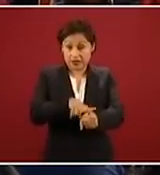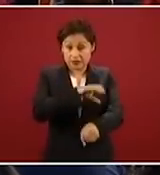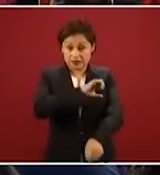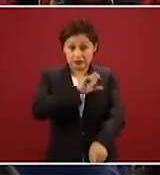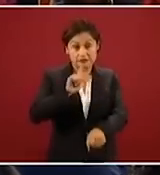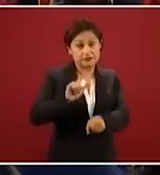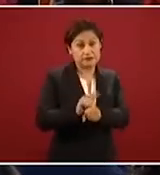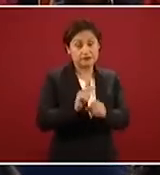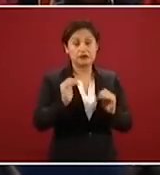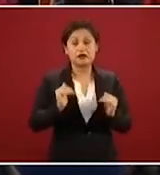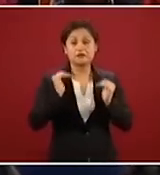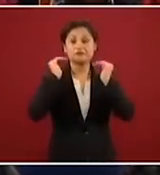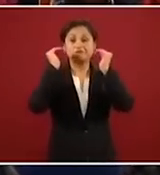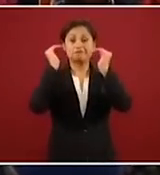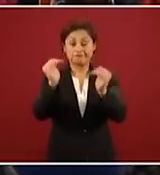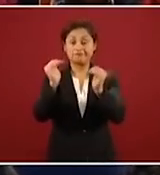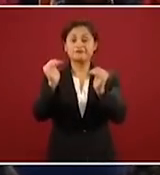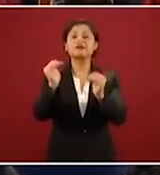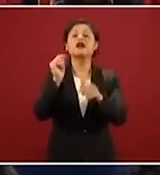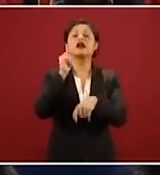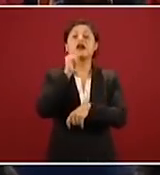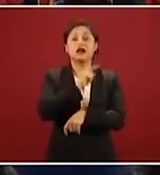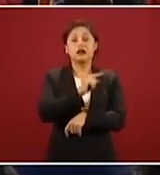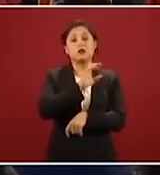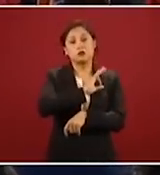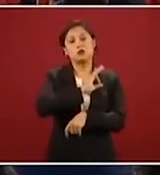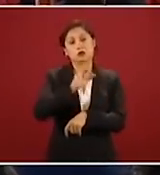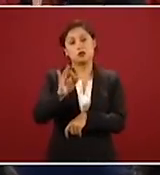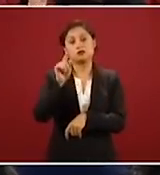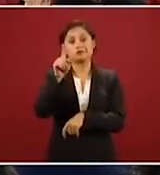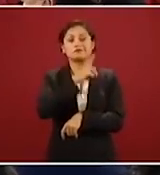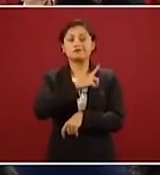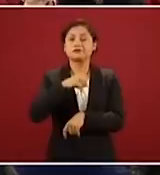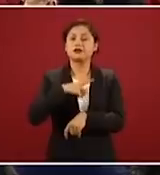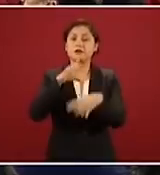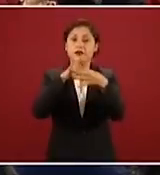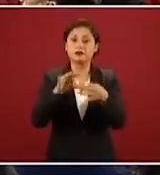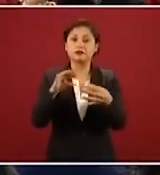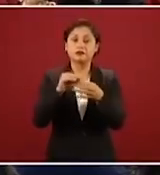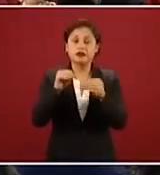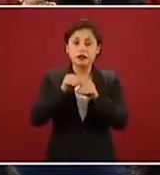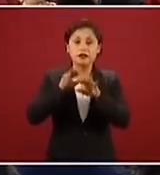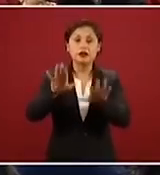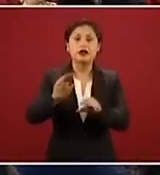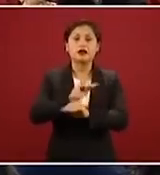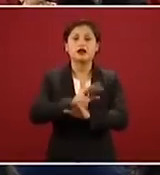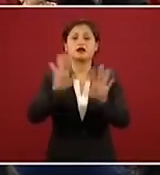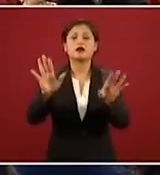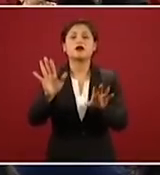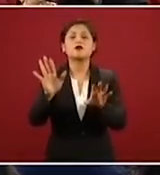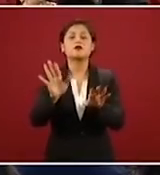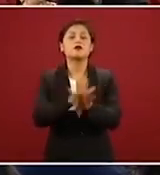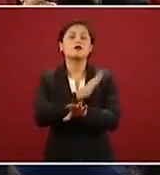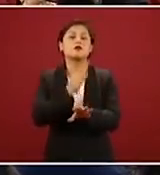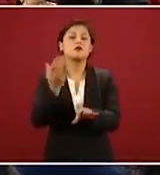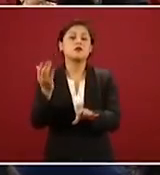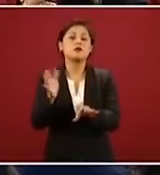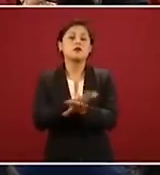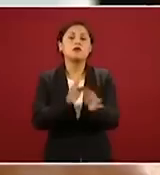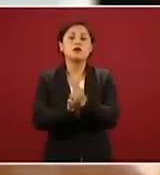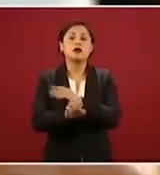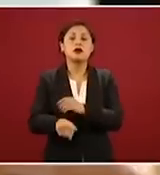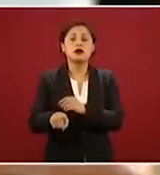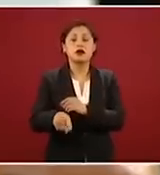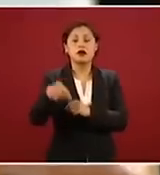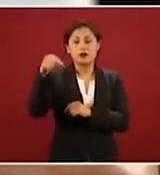incluso sospechosos, sí, o confirmados, pero pues mucha gente, por ejemplo, no se entera de la información que difundimos en medios de comunicación porque